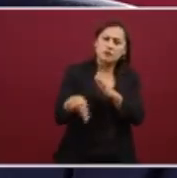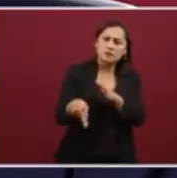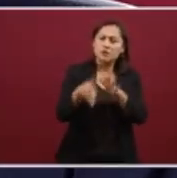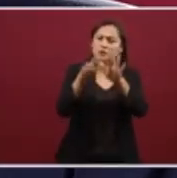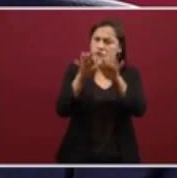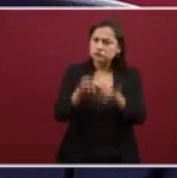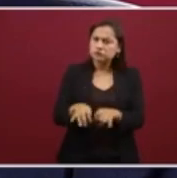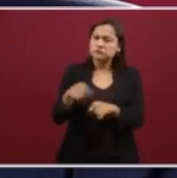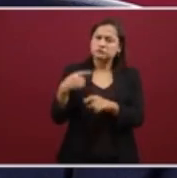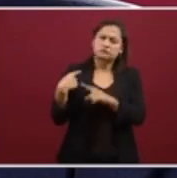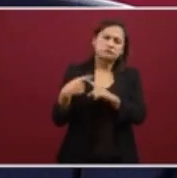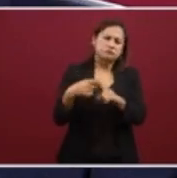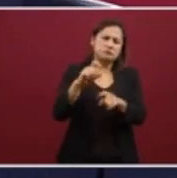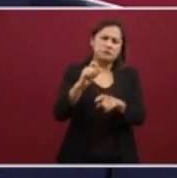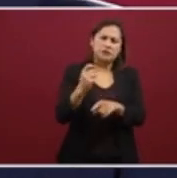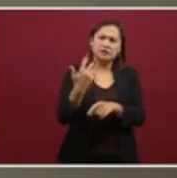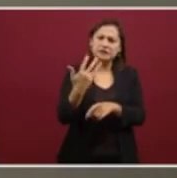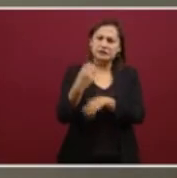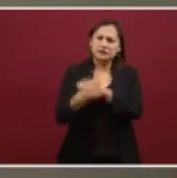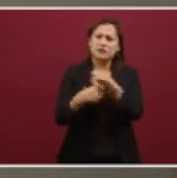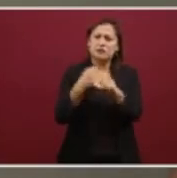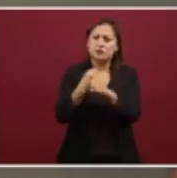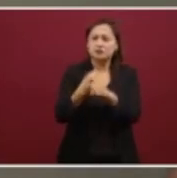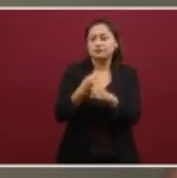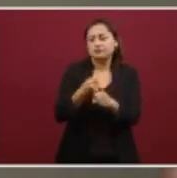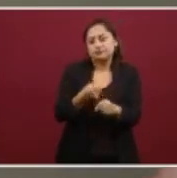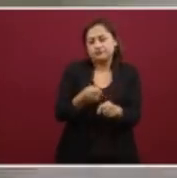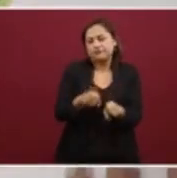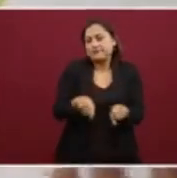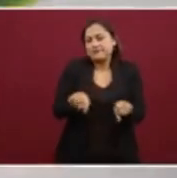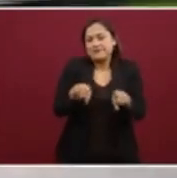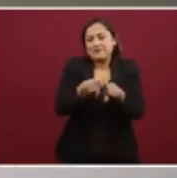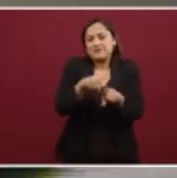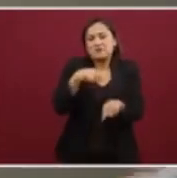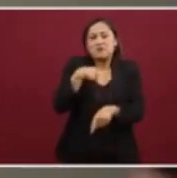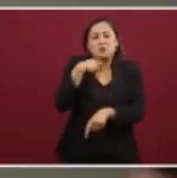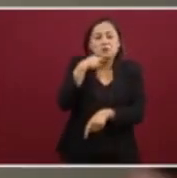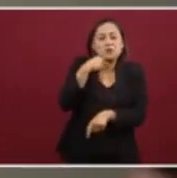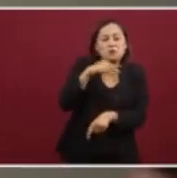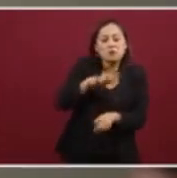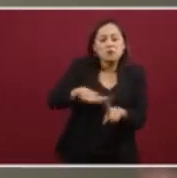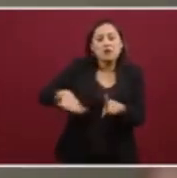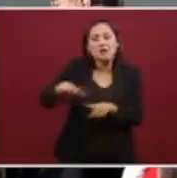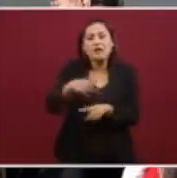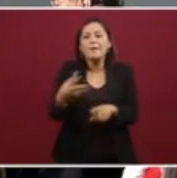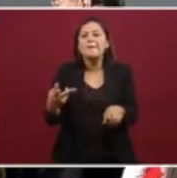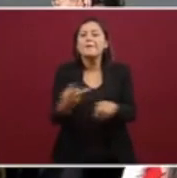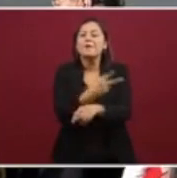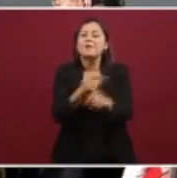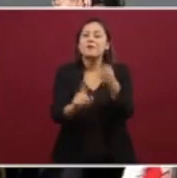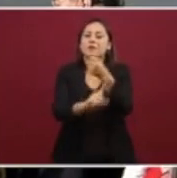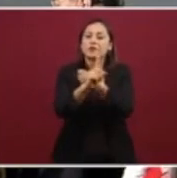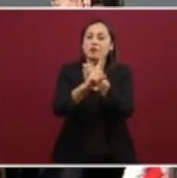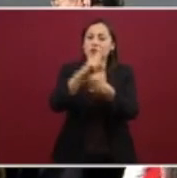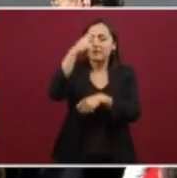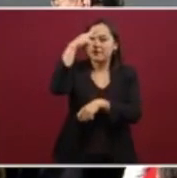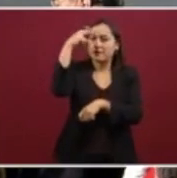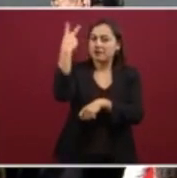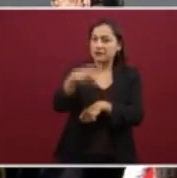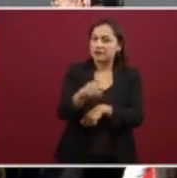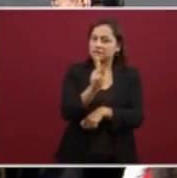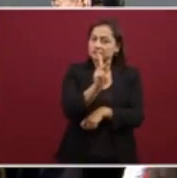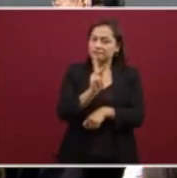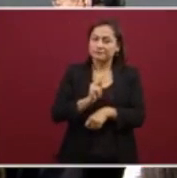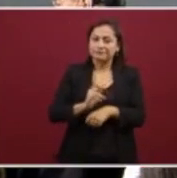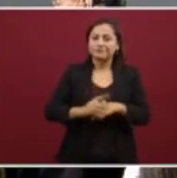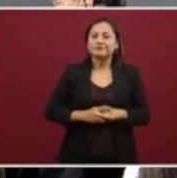los mexicanos y como veo que a usted también. Tengo una propuesta aquí en las manos que ojalá y me permita hacer la entrega,